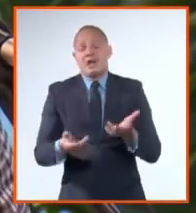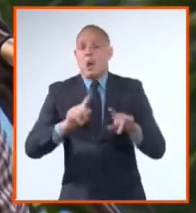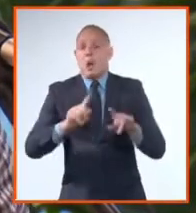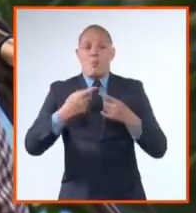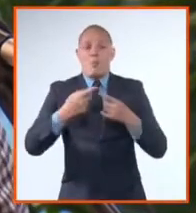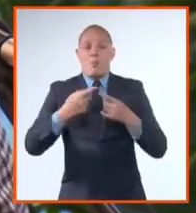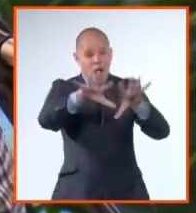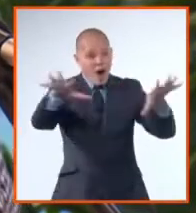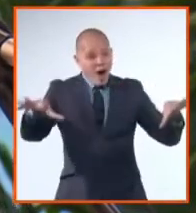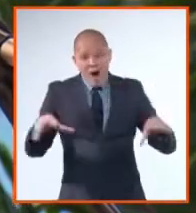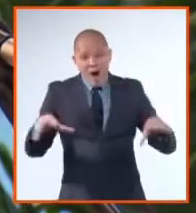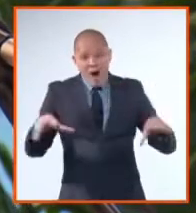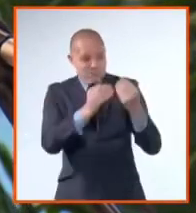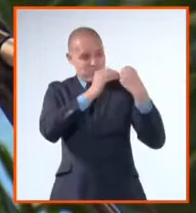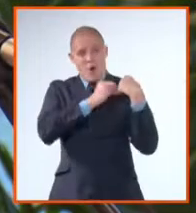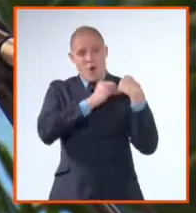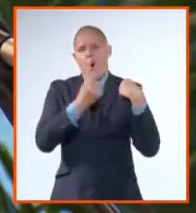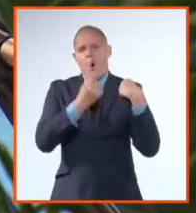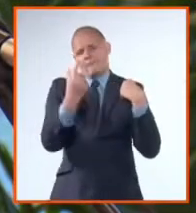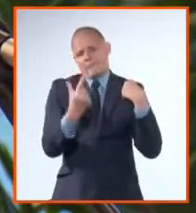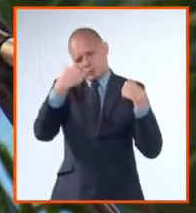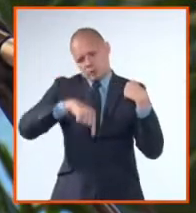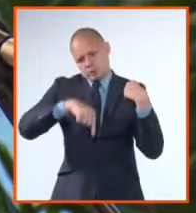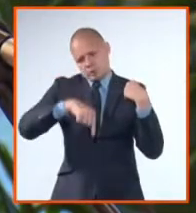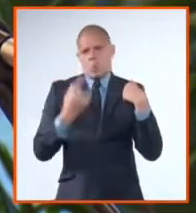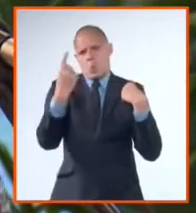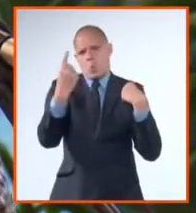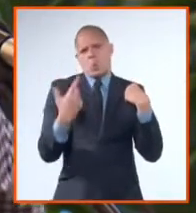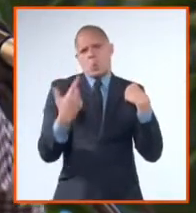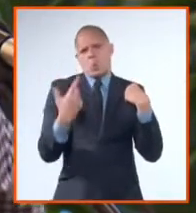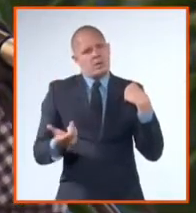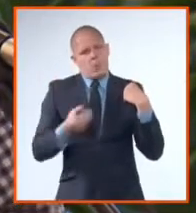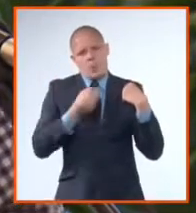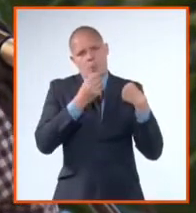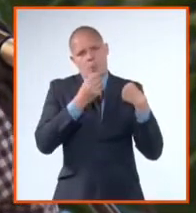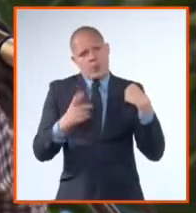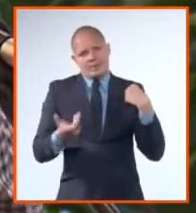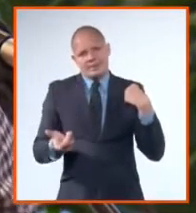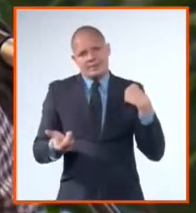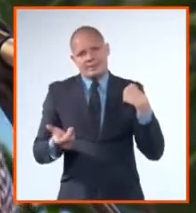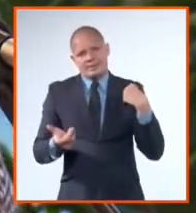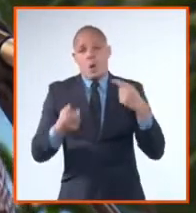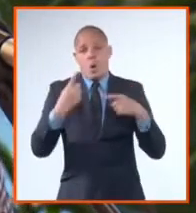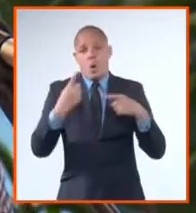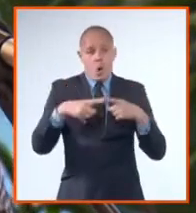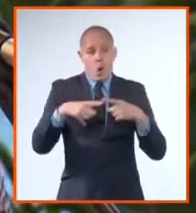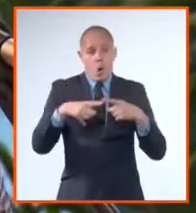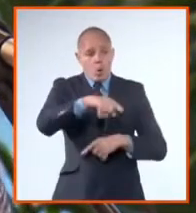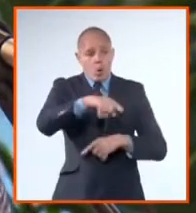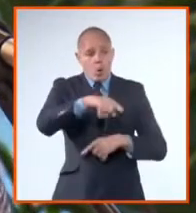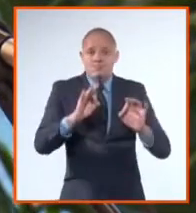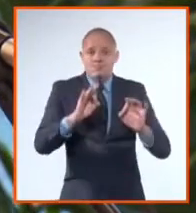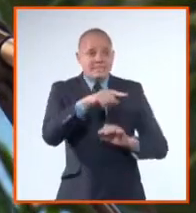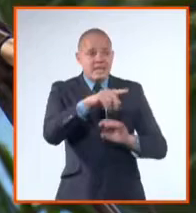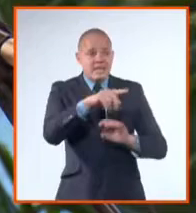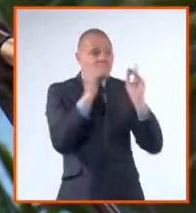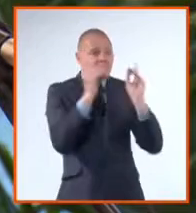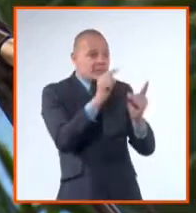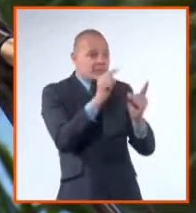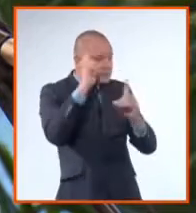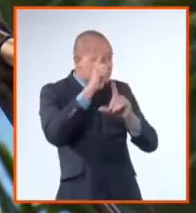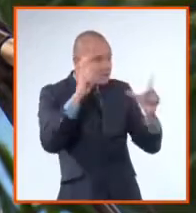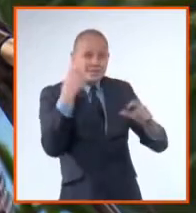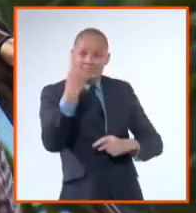de una instancia. También se renunciaría a la iniciativa que puede ser propulsora de cambios progresistas en cualquier gestión